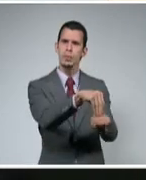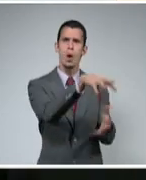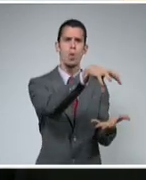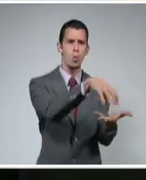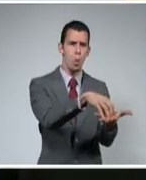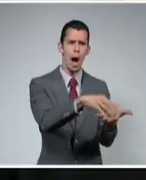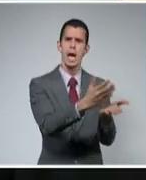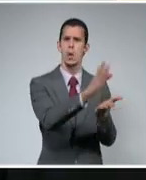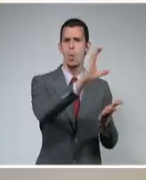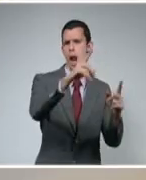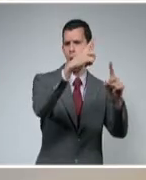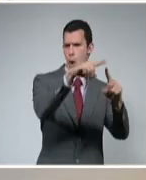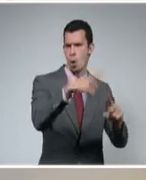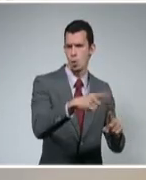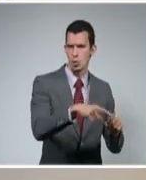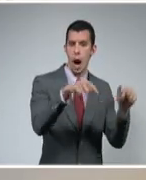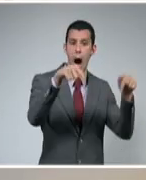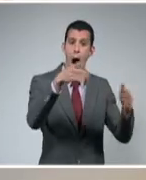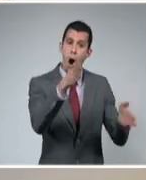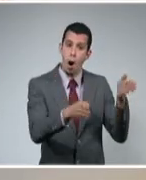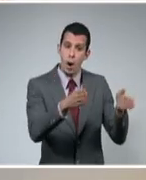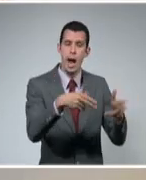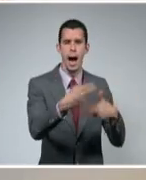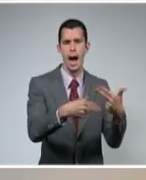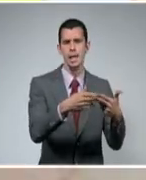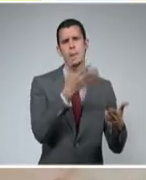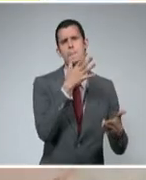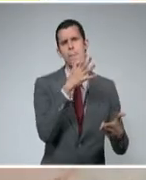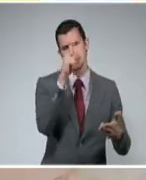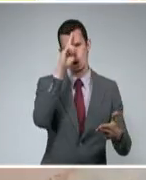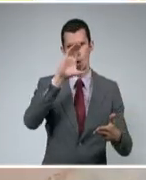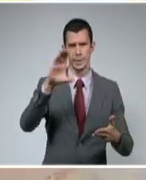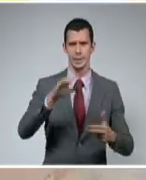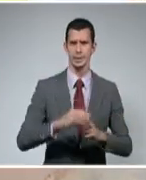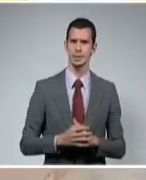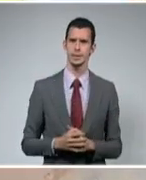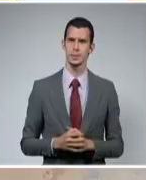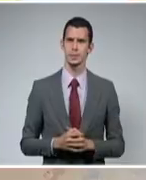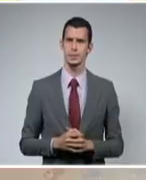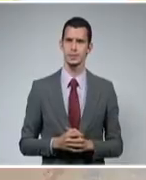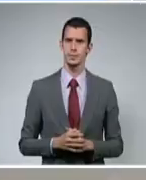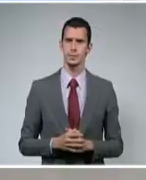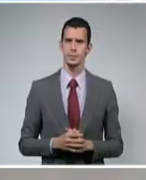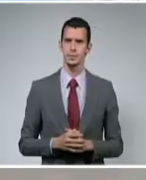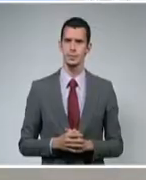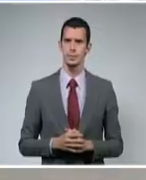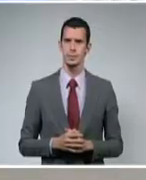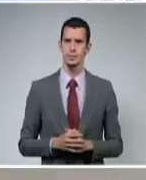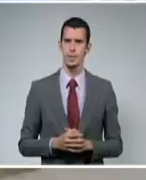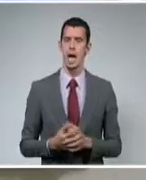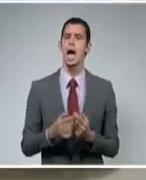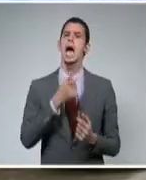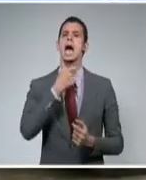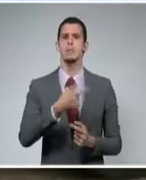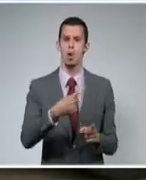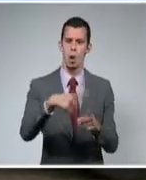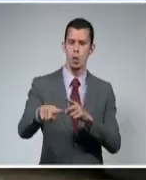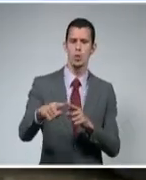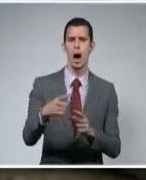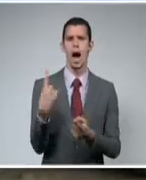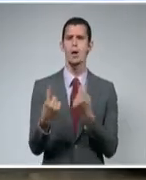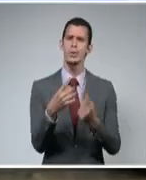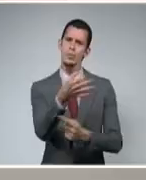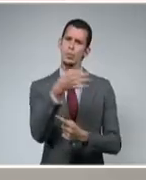en ingreso domiciliario. En los municipios que retrocedieron a la fase de transmisión autóctona limitada, solo pueden entrar y salir